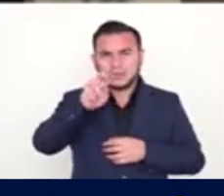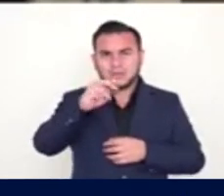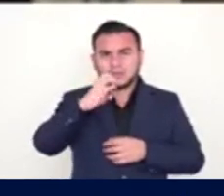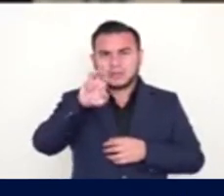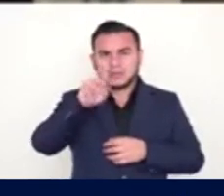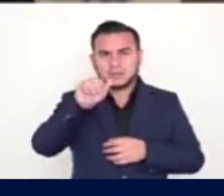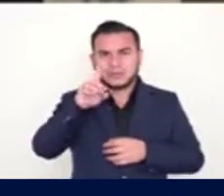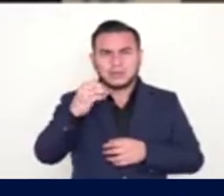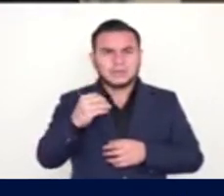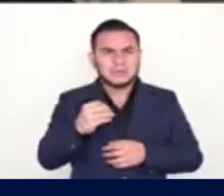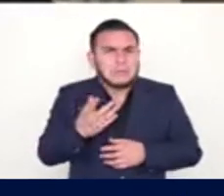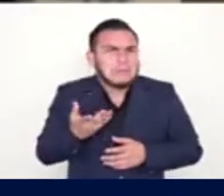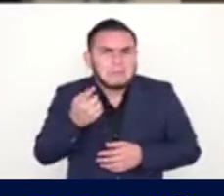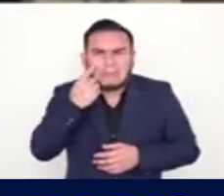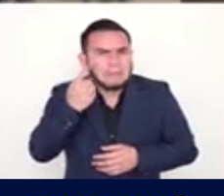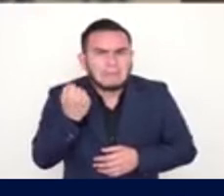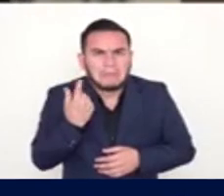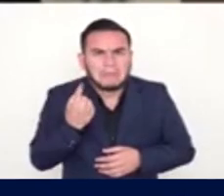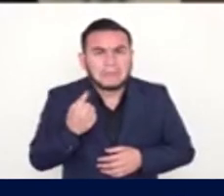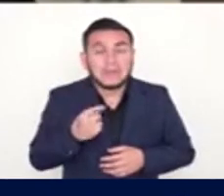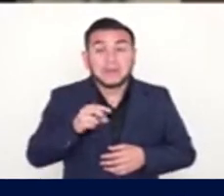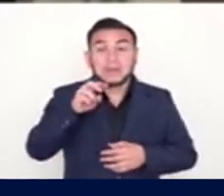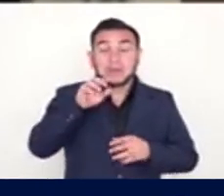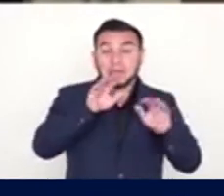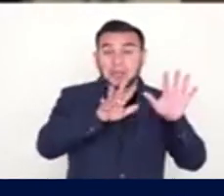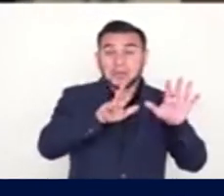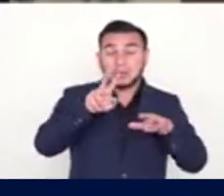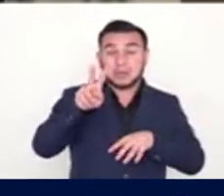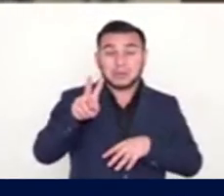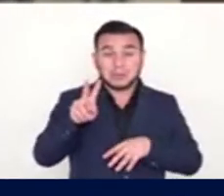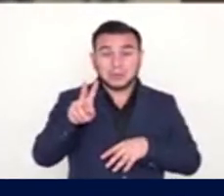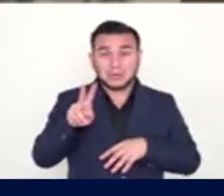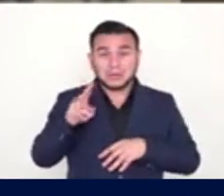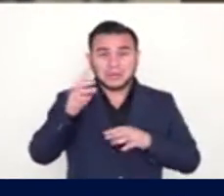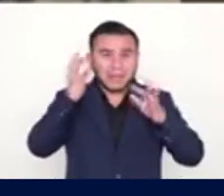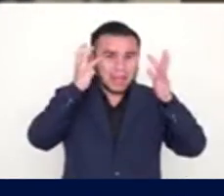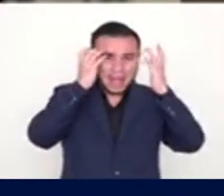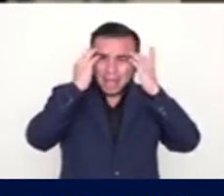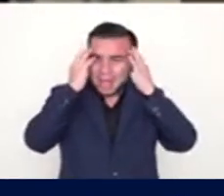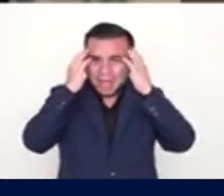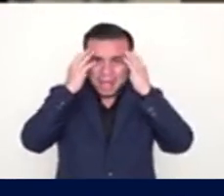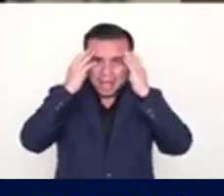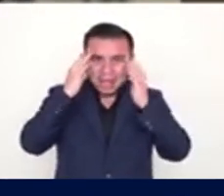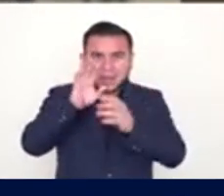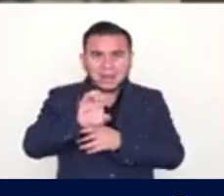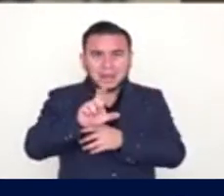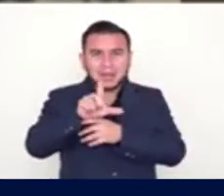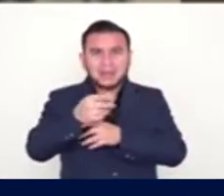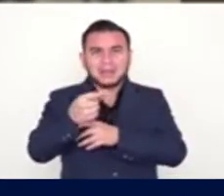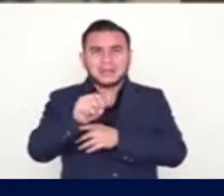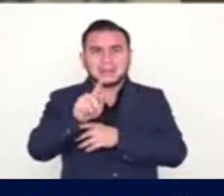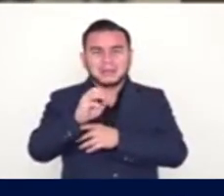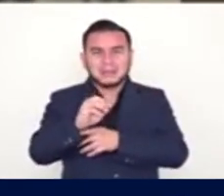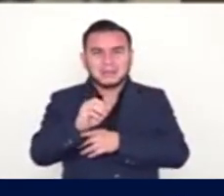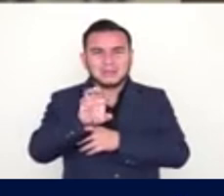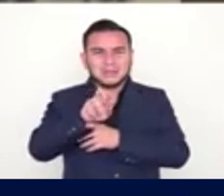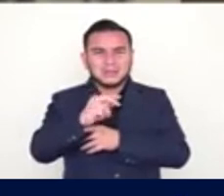sabía. Y un congresista, bueno, perdón, 12 congresistas se van a preocupar para poner Gato Encerrado. No, hombre,